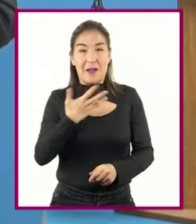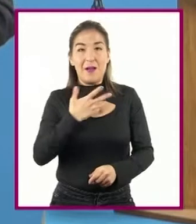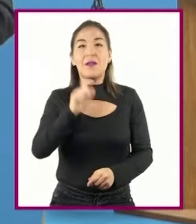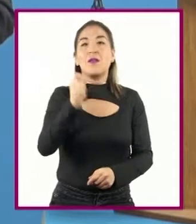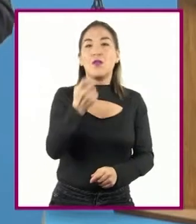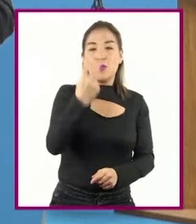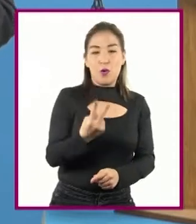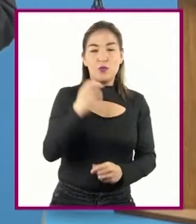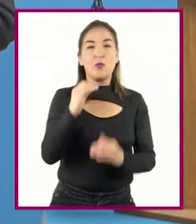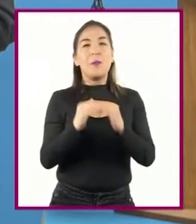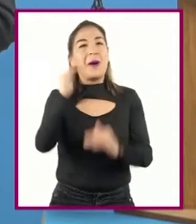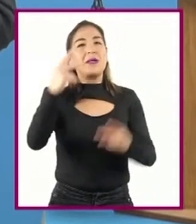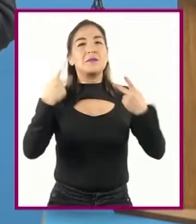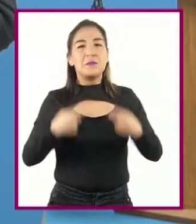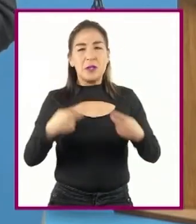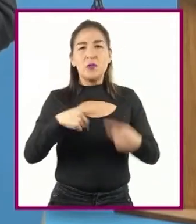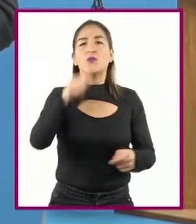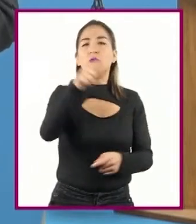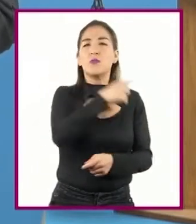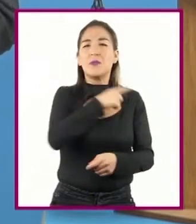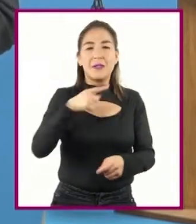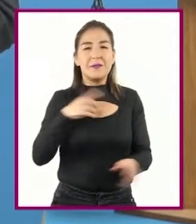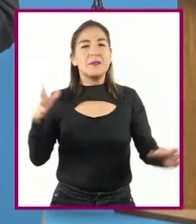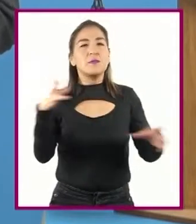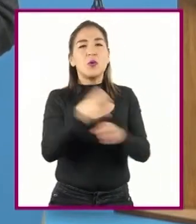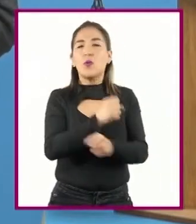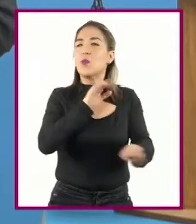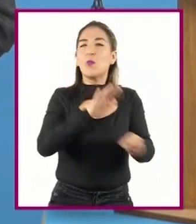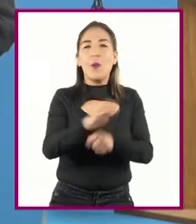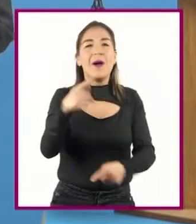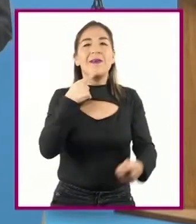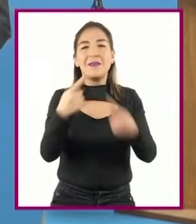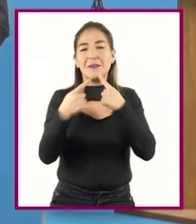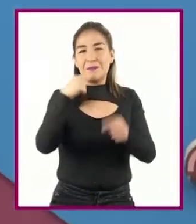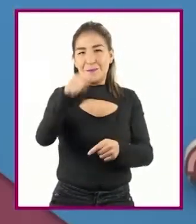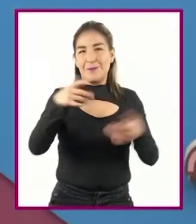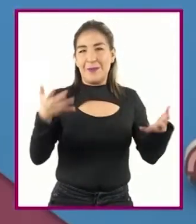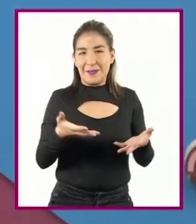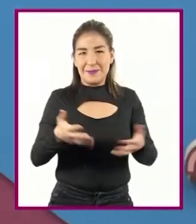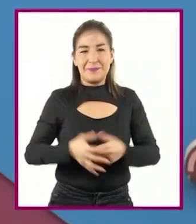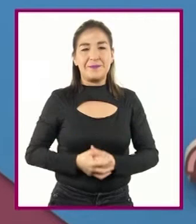más personas y definan el tipo de diálogos que realizan.